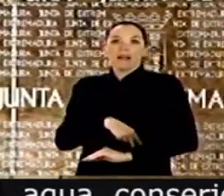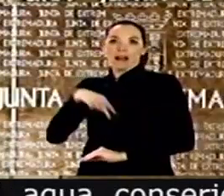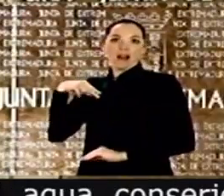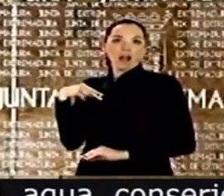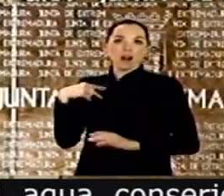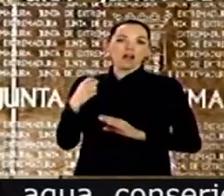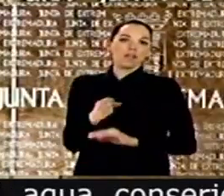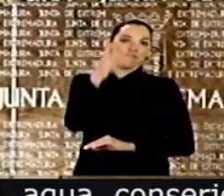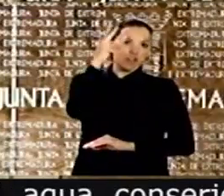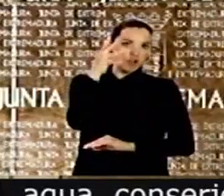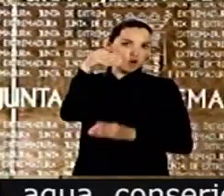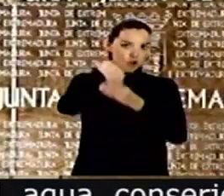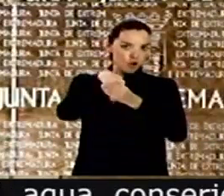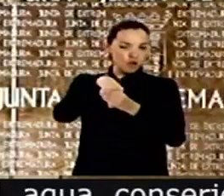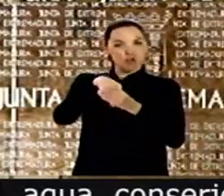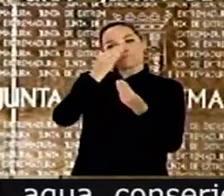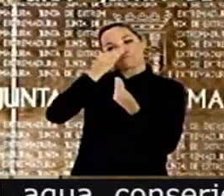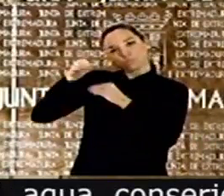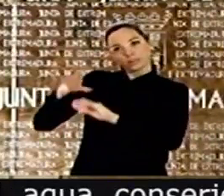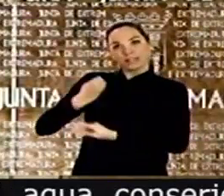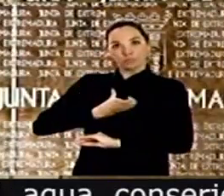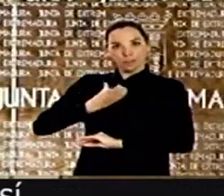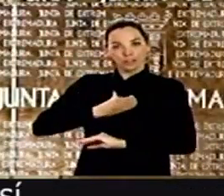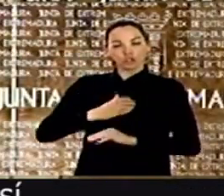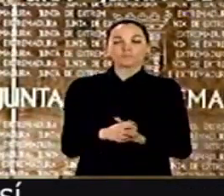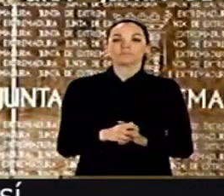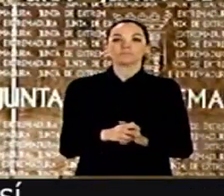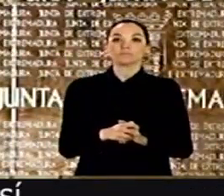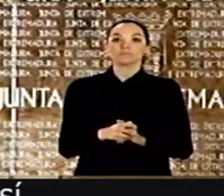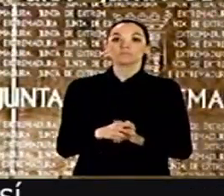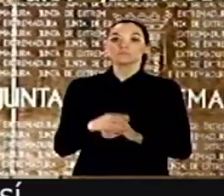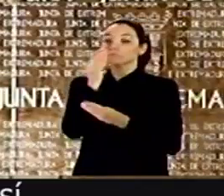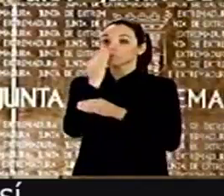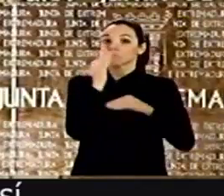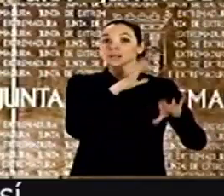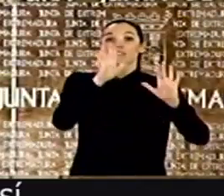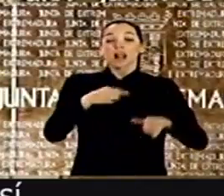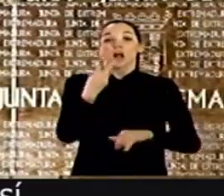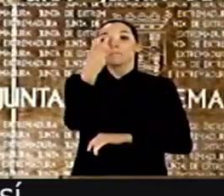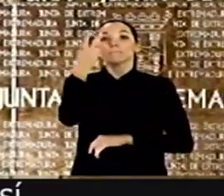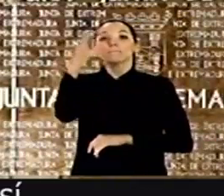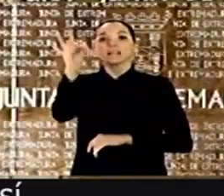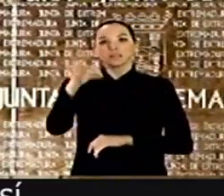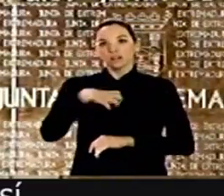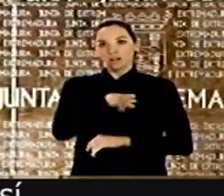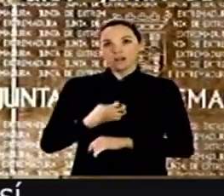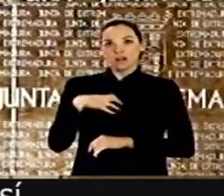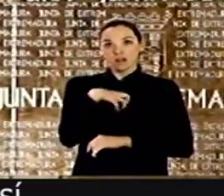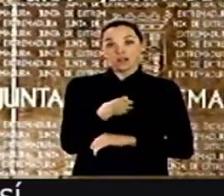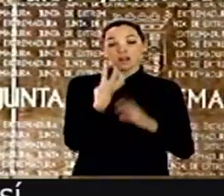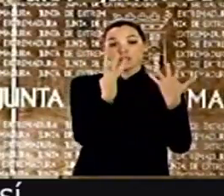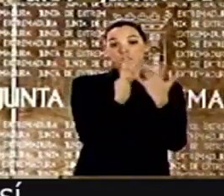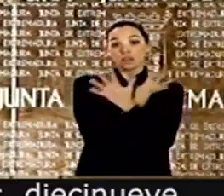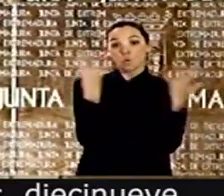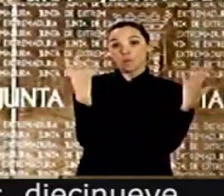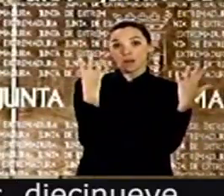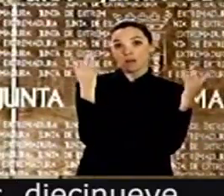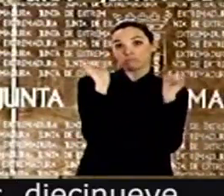en sí. Y de este traspaso se beneficiarán 20 funcionarios, 19 profesores y profesoras que